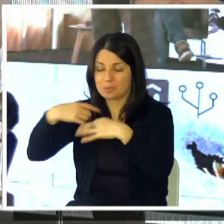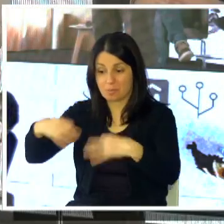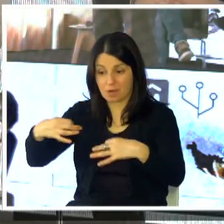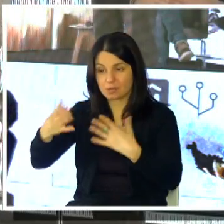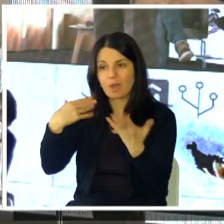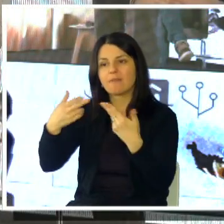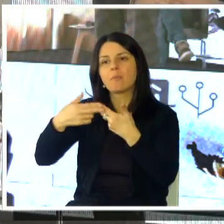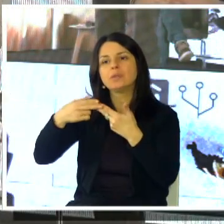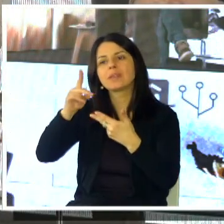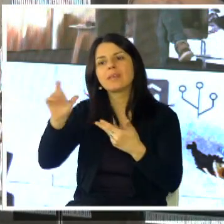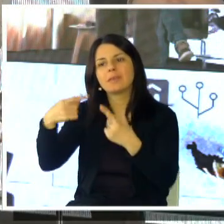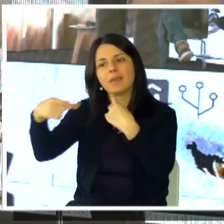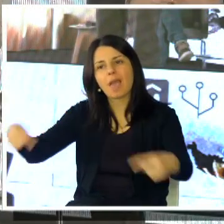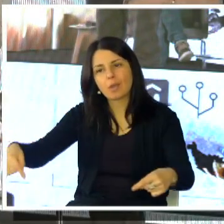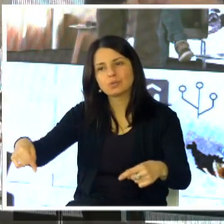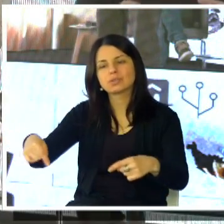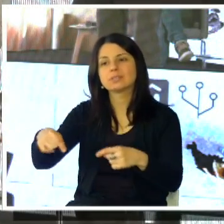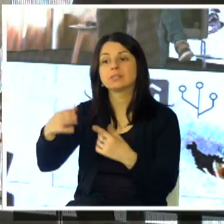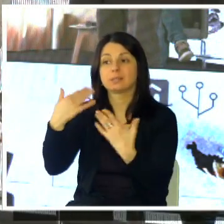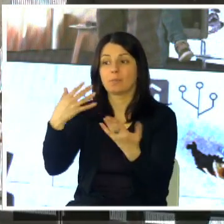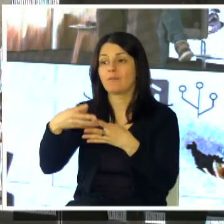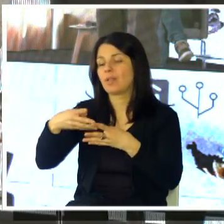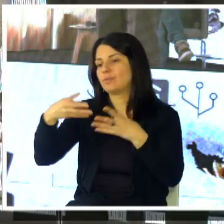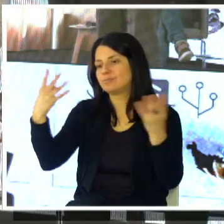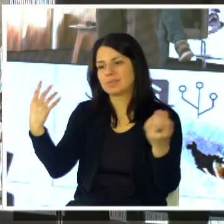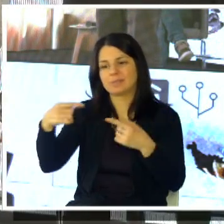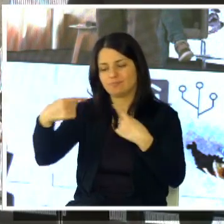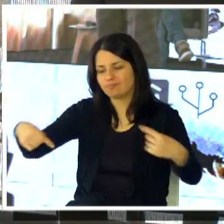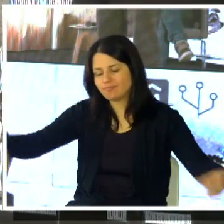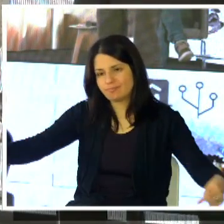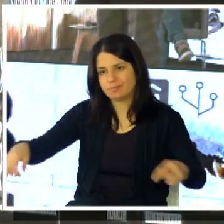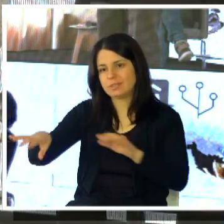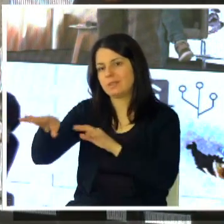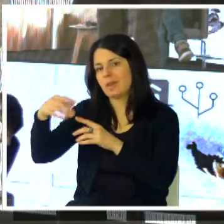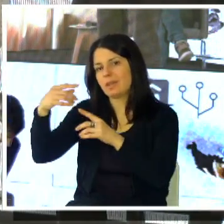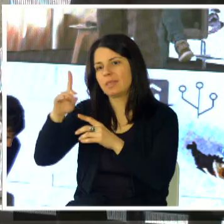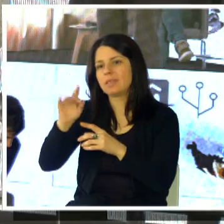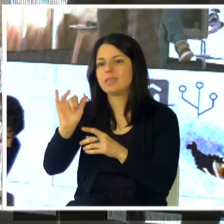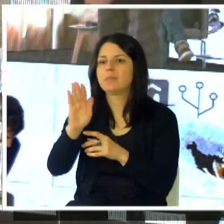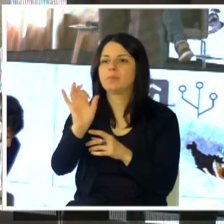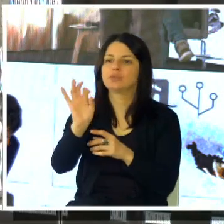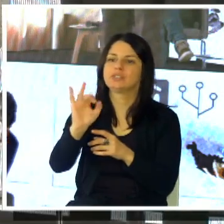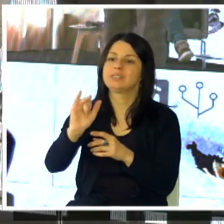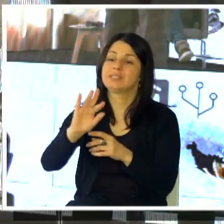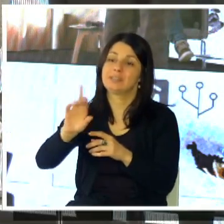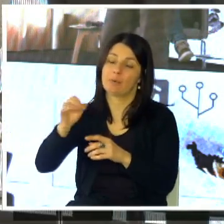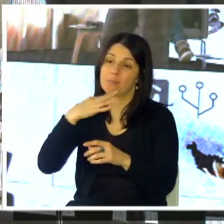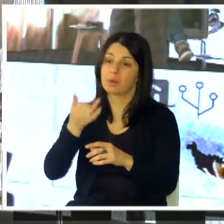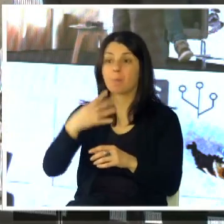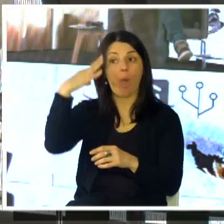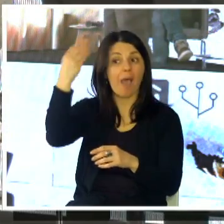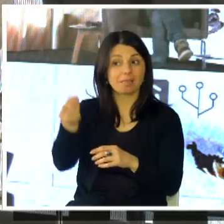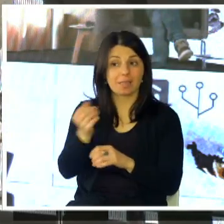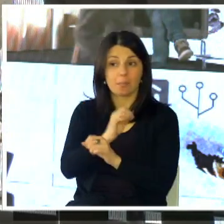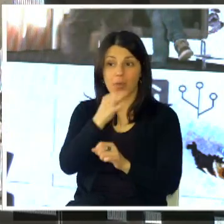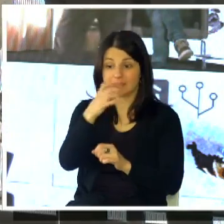Cosas, dispositivos, estamos hablando de una gran cantidad de dispositivos. Estamos hablando de, hoy Antel puede decir,